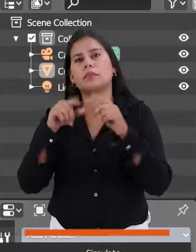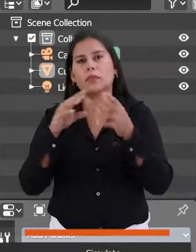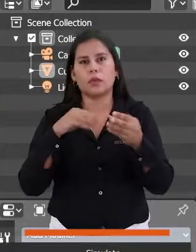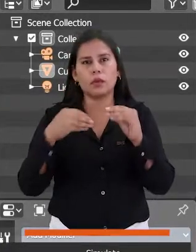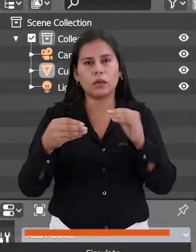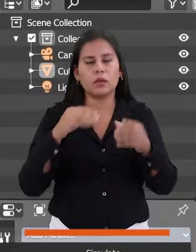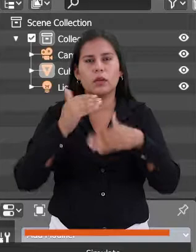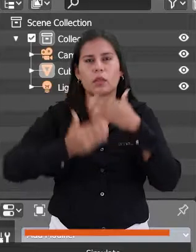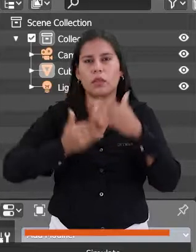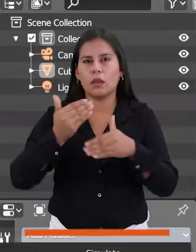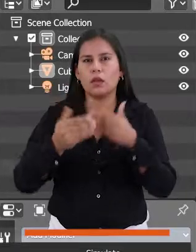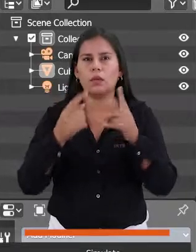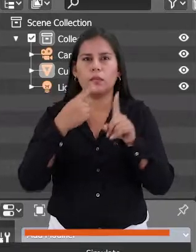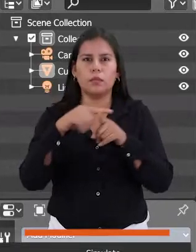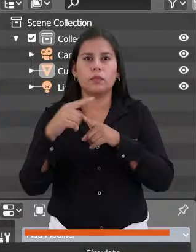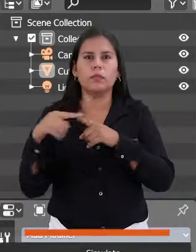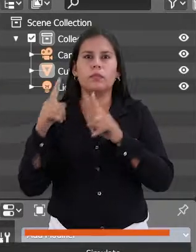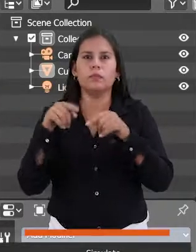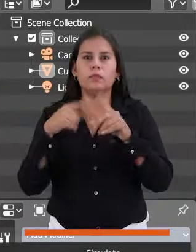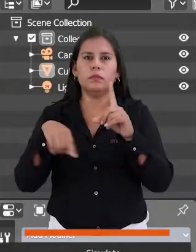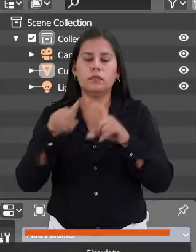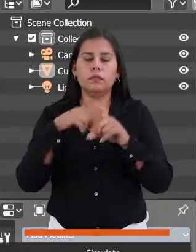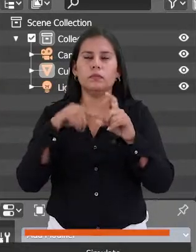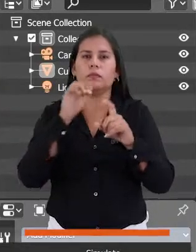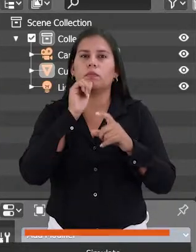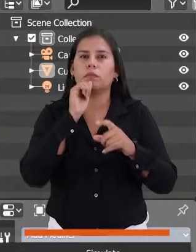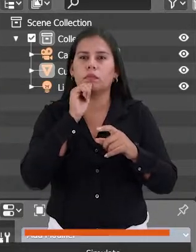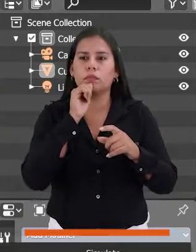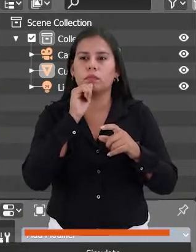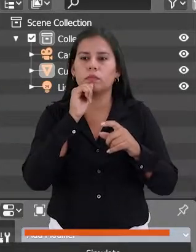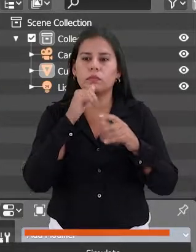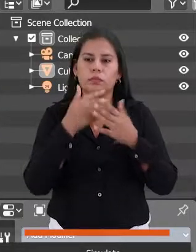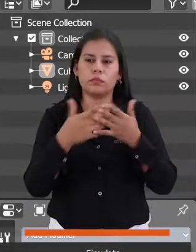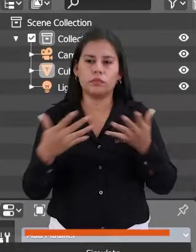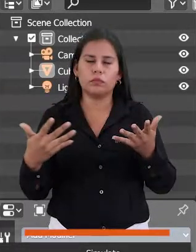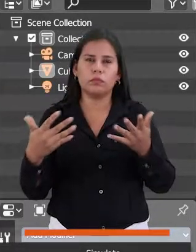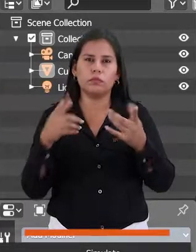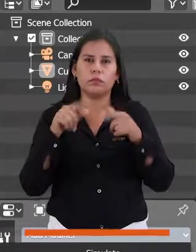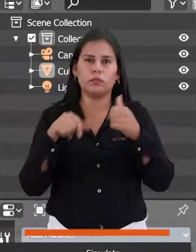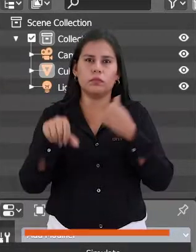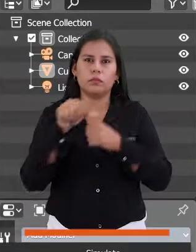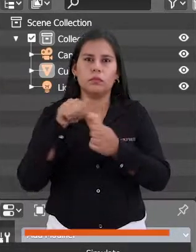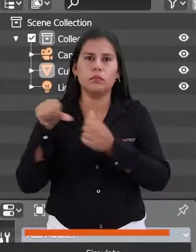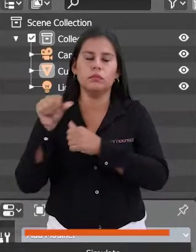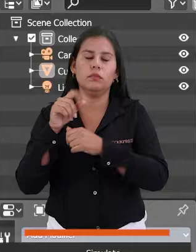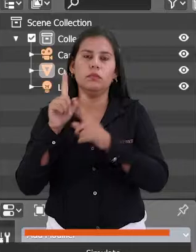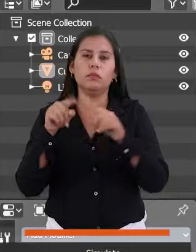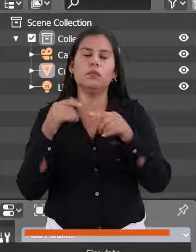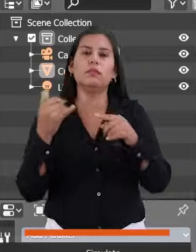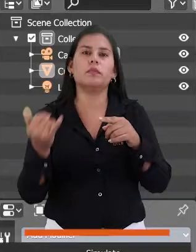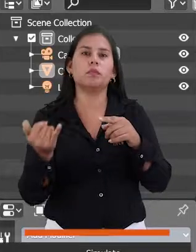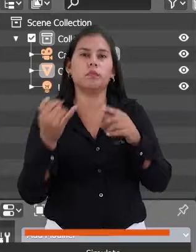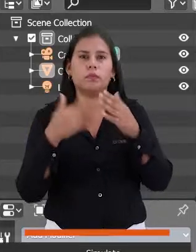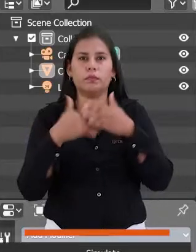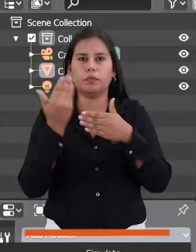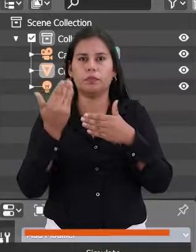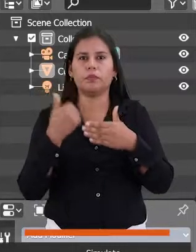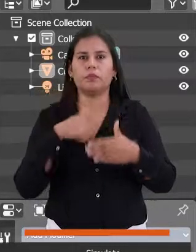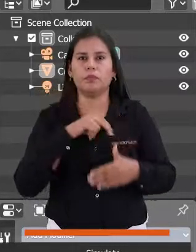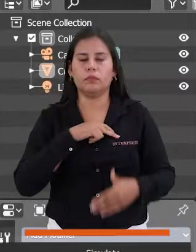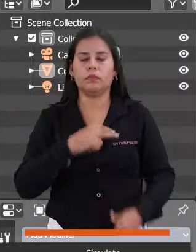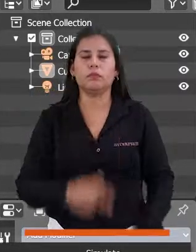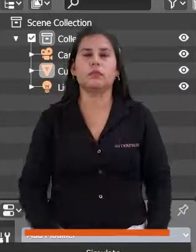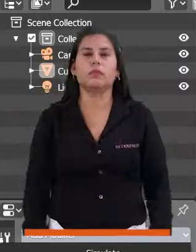de tela, colisiones, simular el agua. Podemos generar estos modificadores, que por aquí es que vamos a